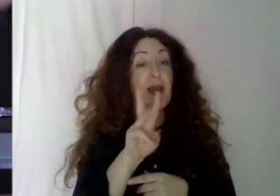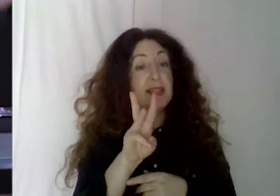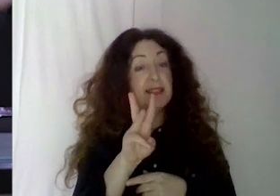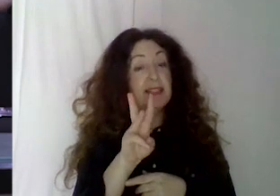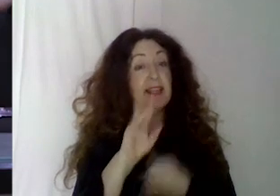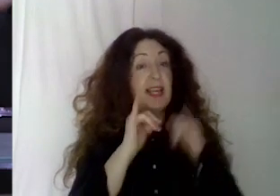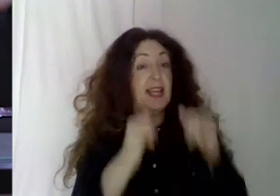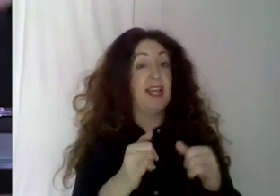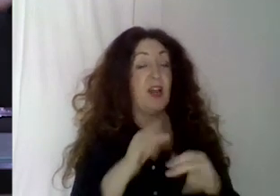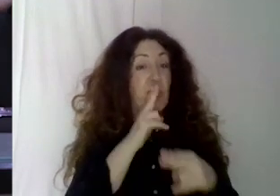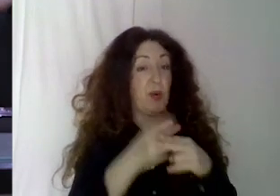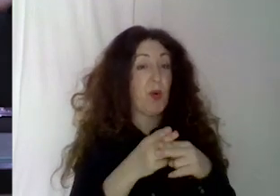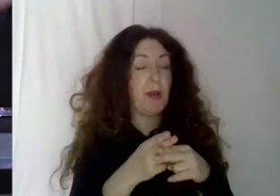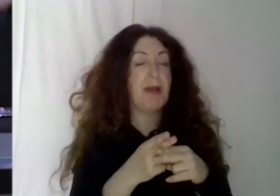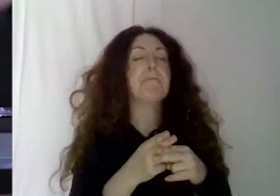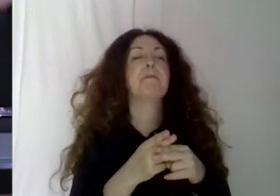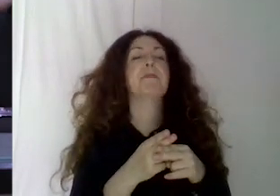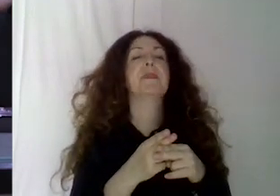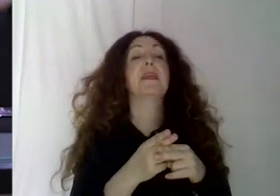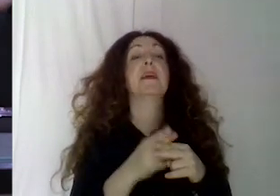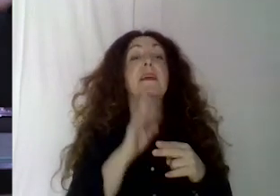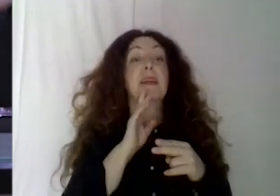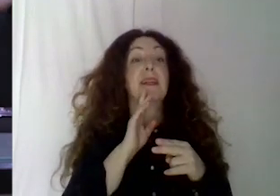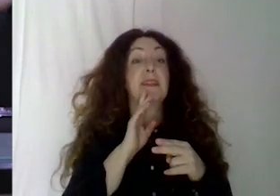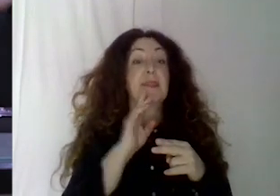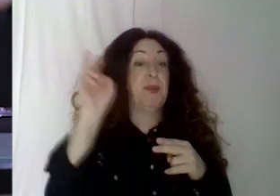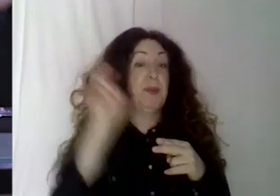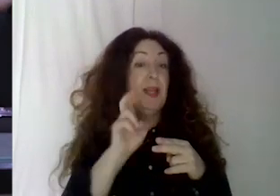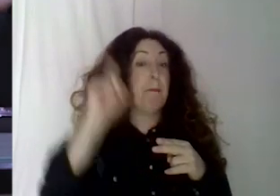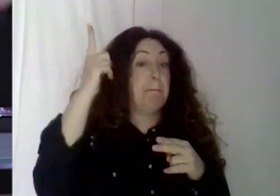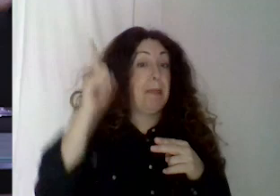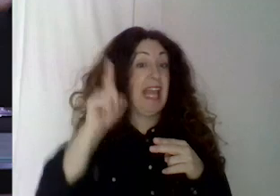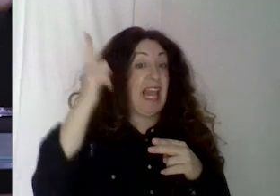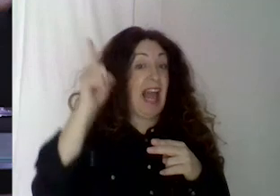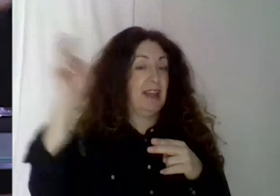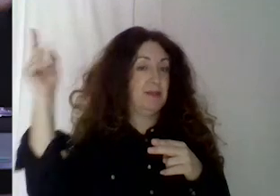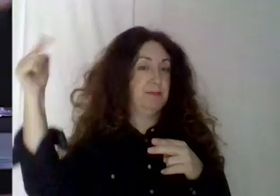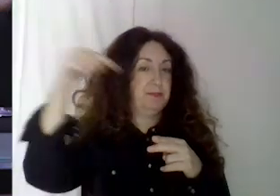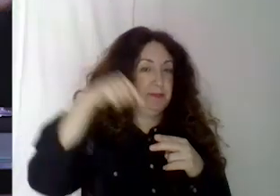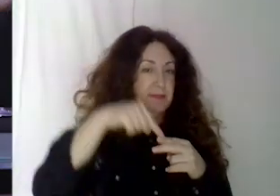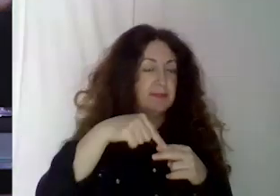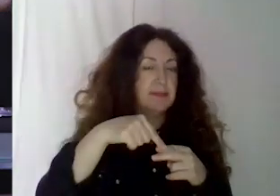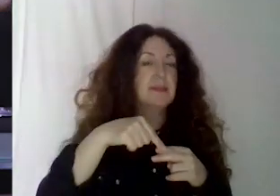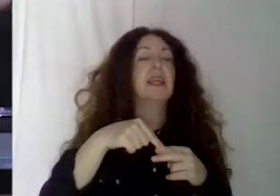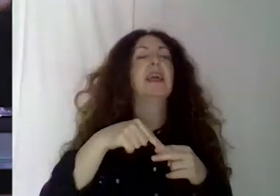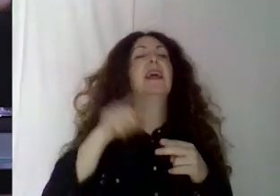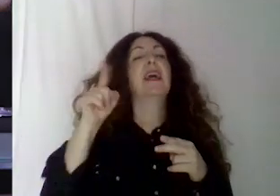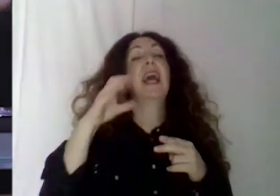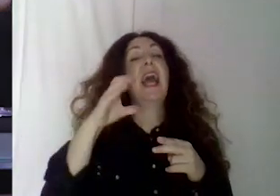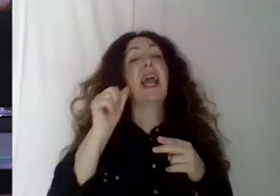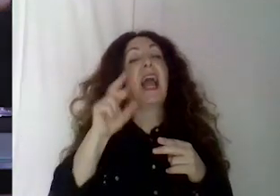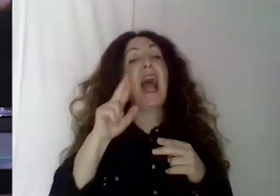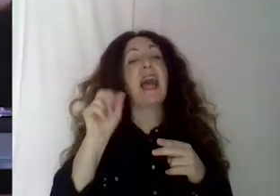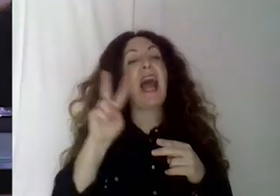muy lleno de ínfulas, hablaba de que su padre era arquitecto. En realidad era un maestro albañil que no había podido